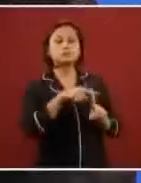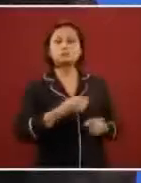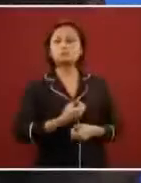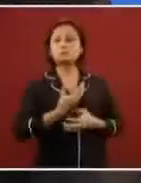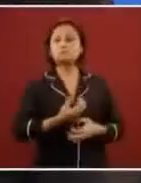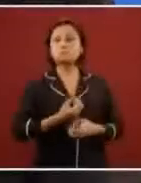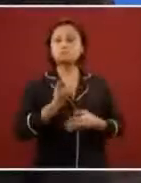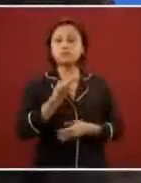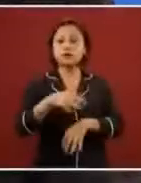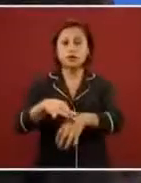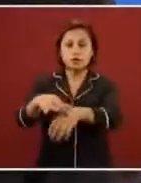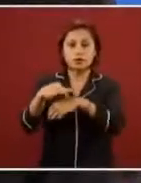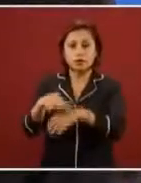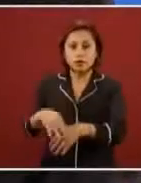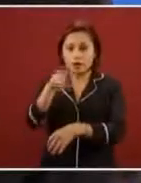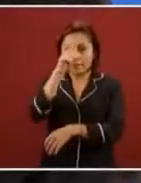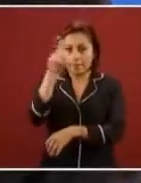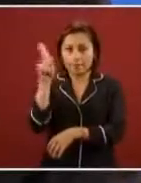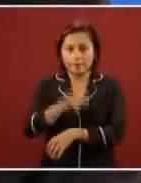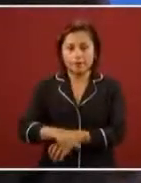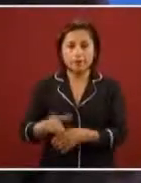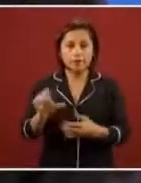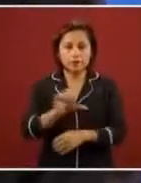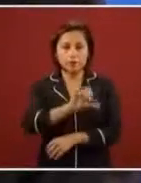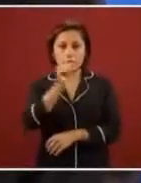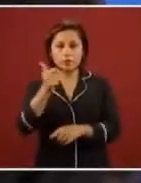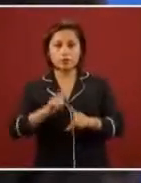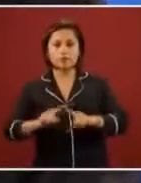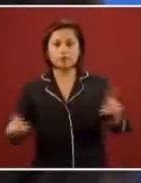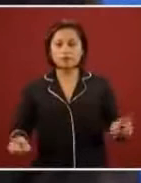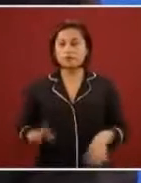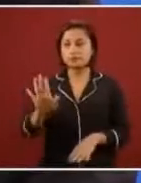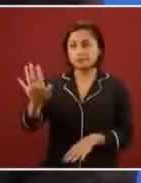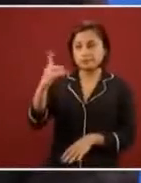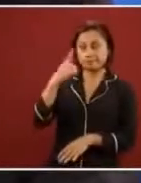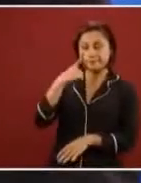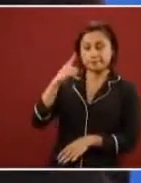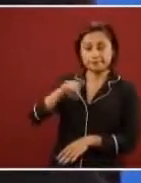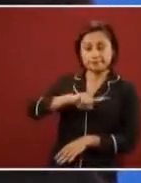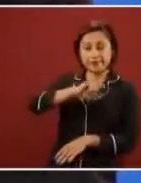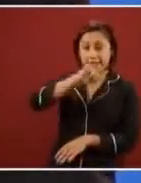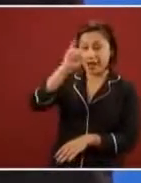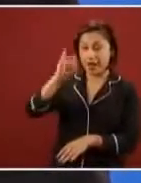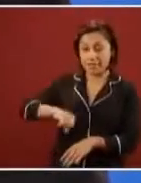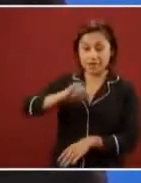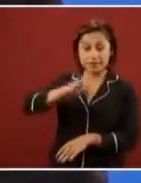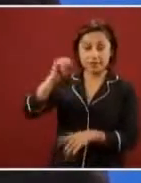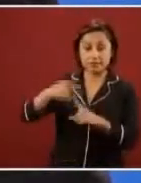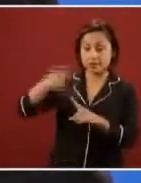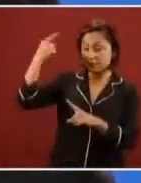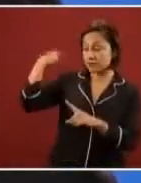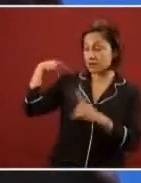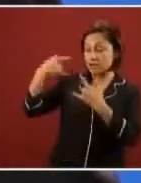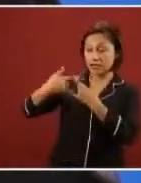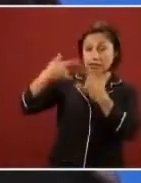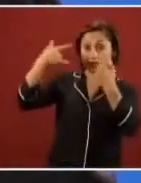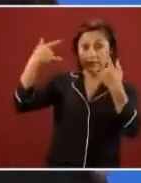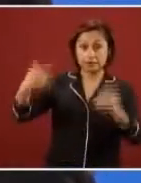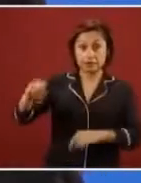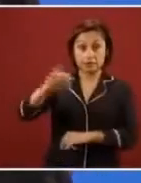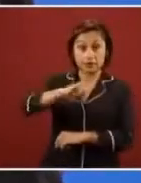pero mira, nunca en la historia de México, hablando de antecedentes,